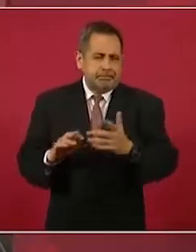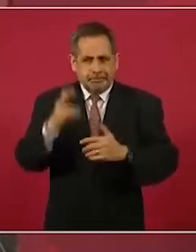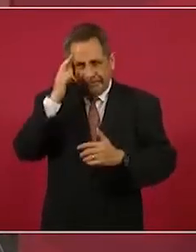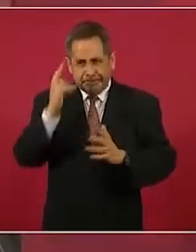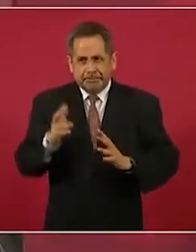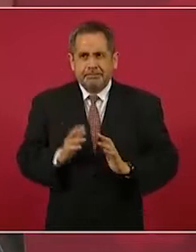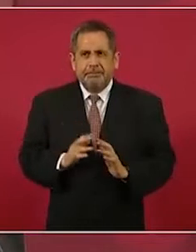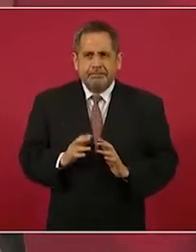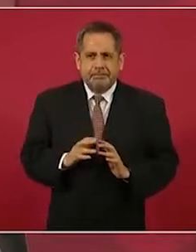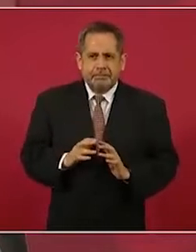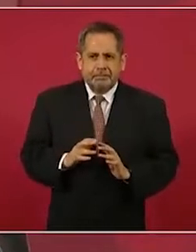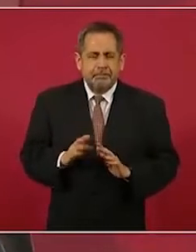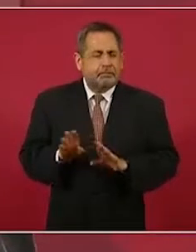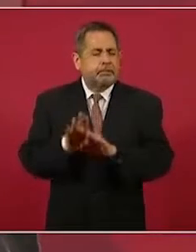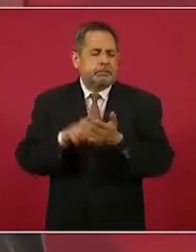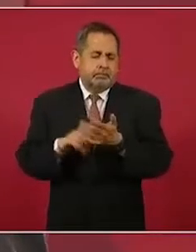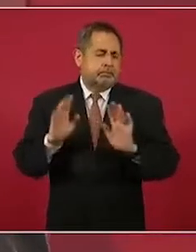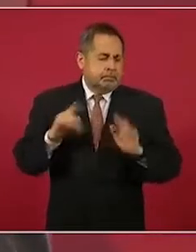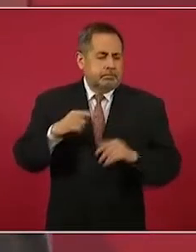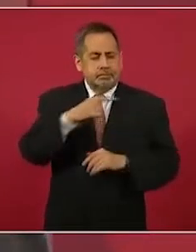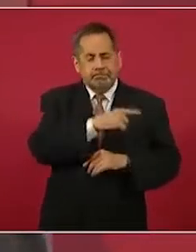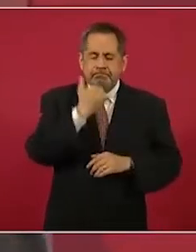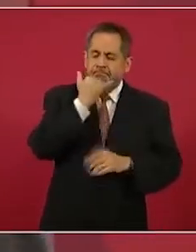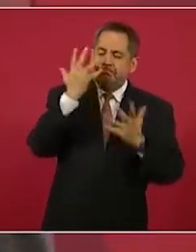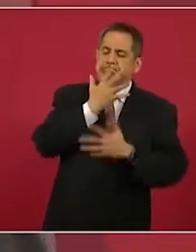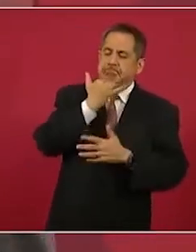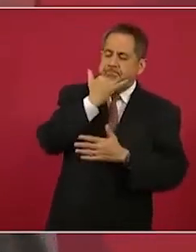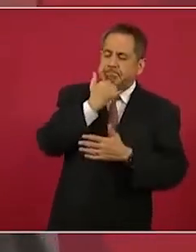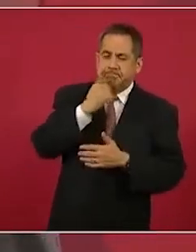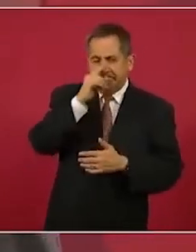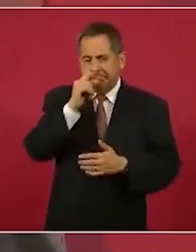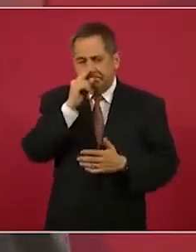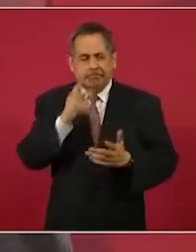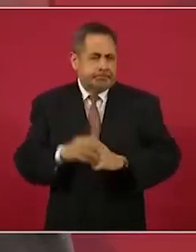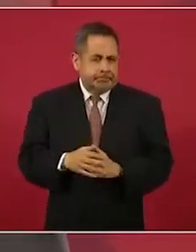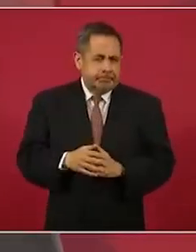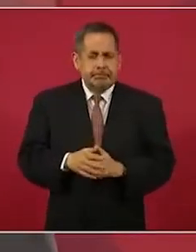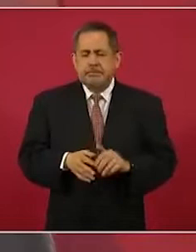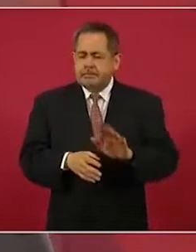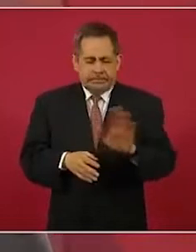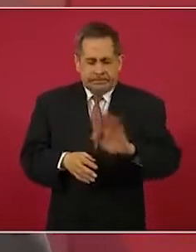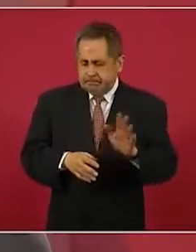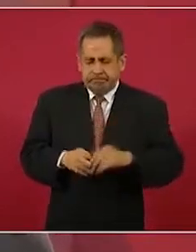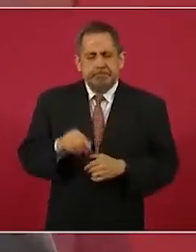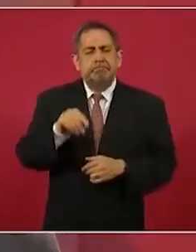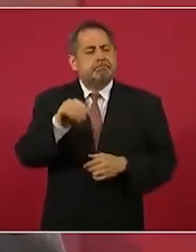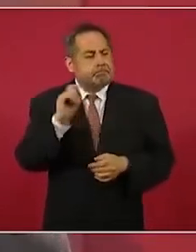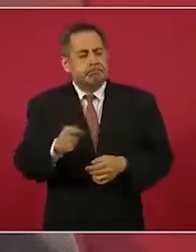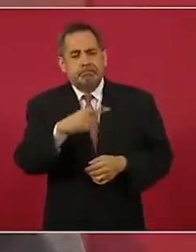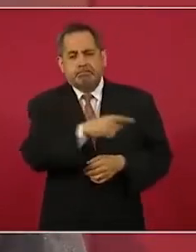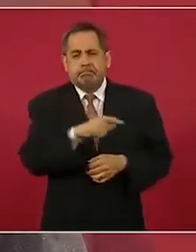ya tenían compromisos con el gobierno anterior. Entonces,